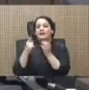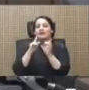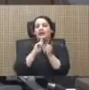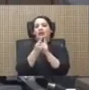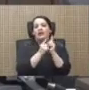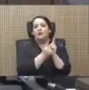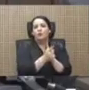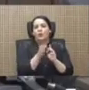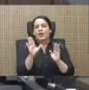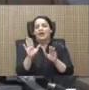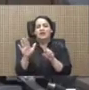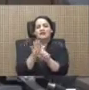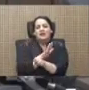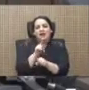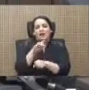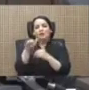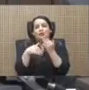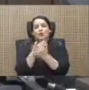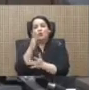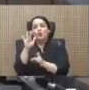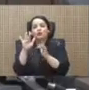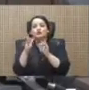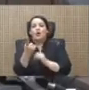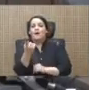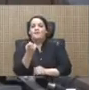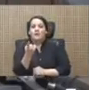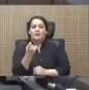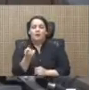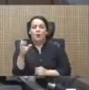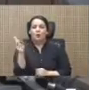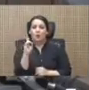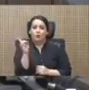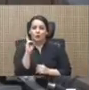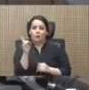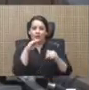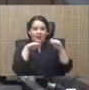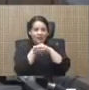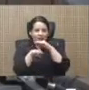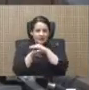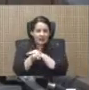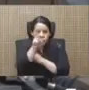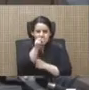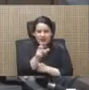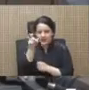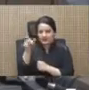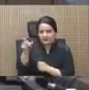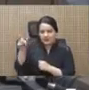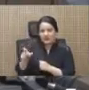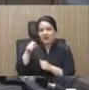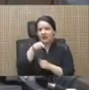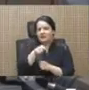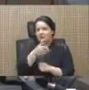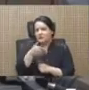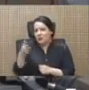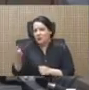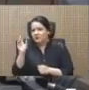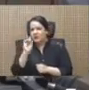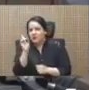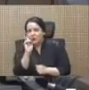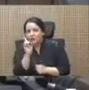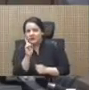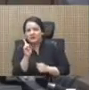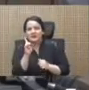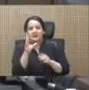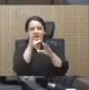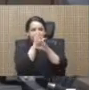vacíos por donde, reitero, transitan esas figuras, esos pasadizos oscuros por donde